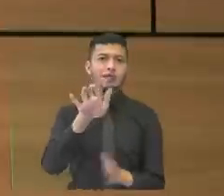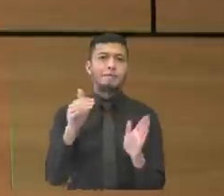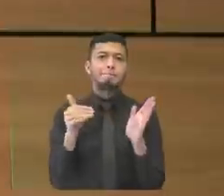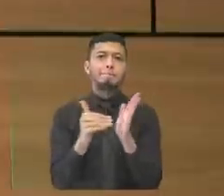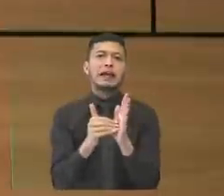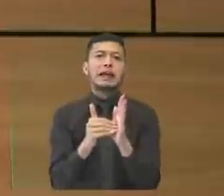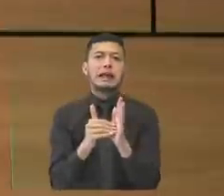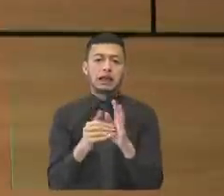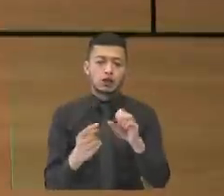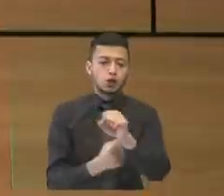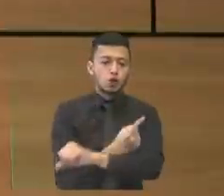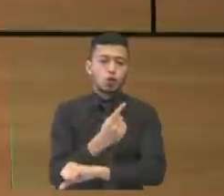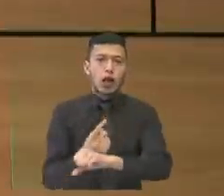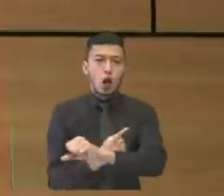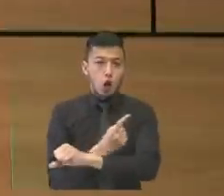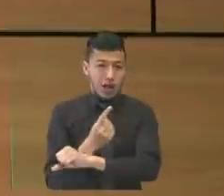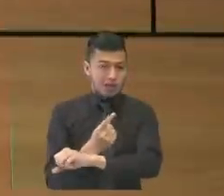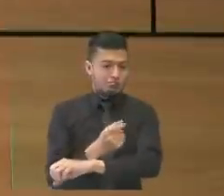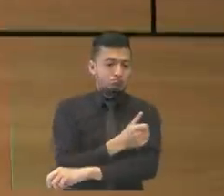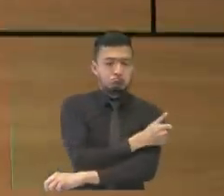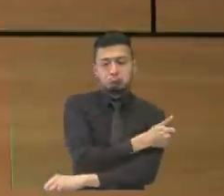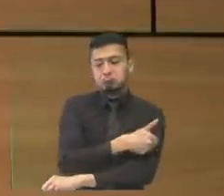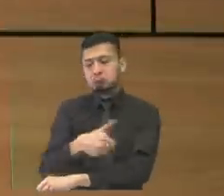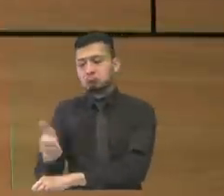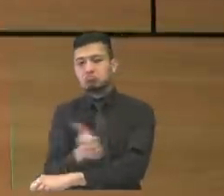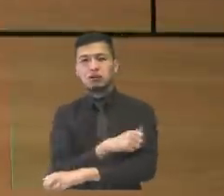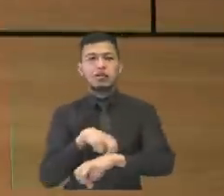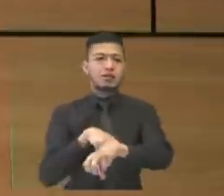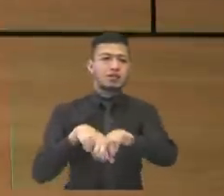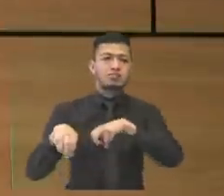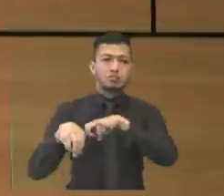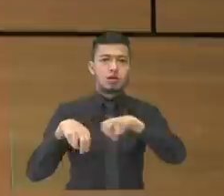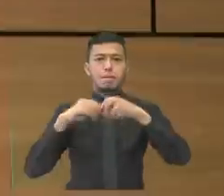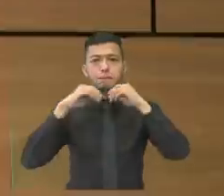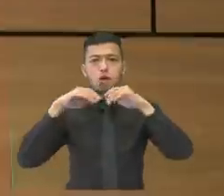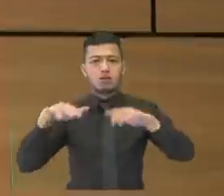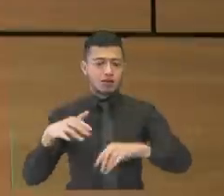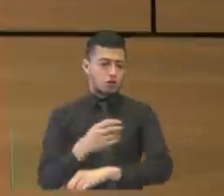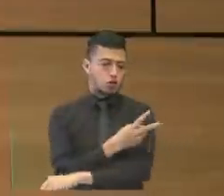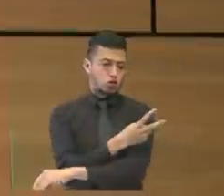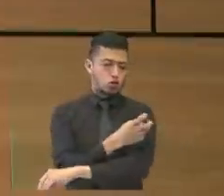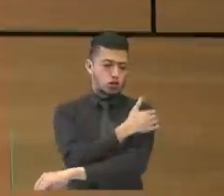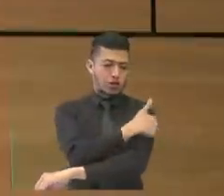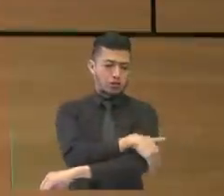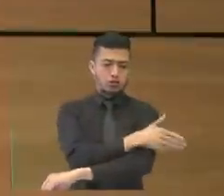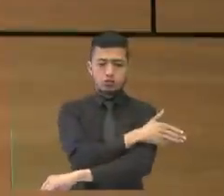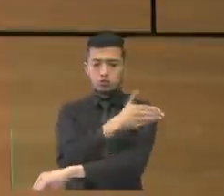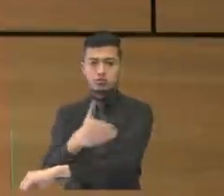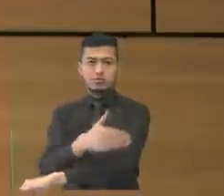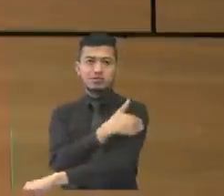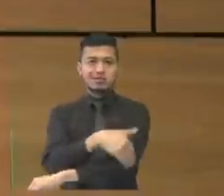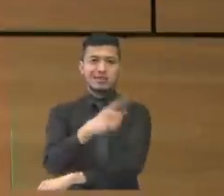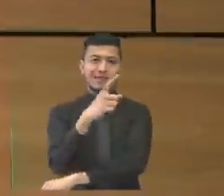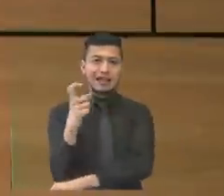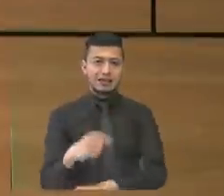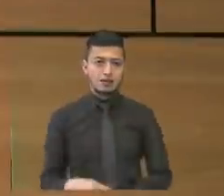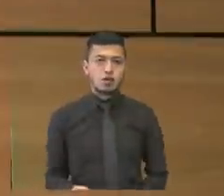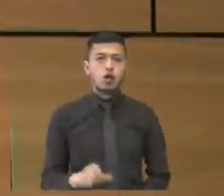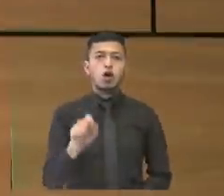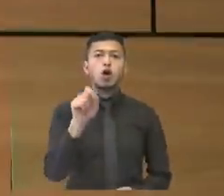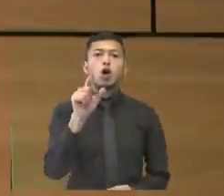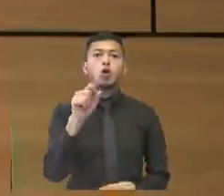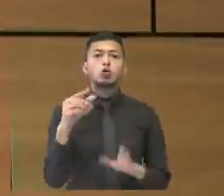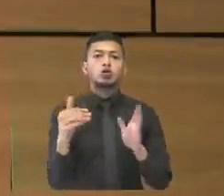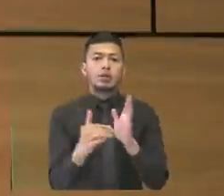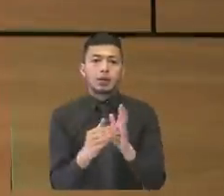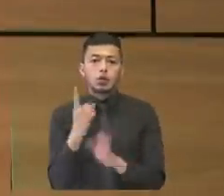hora sentido, en hora pico, en transporte público, entre la 200 y la 100. Y hay cerca de 11.000 viajes hora sentido